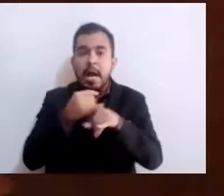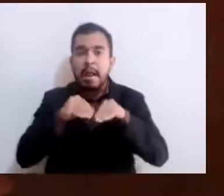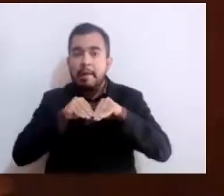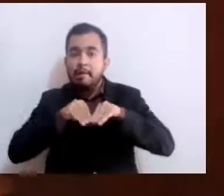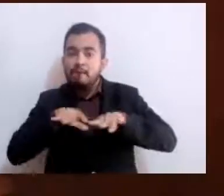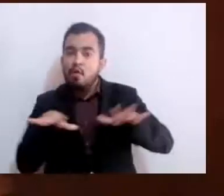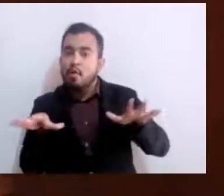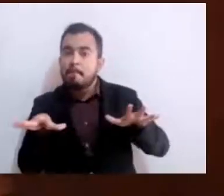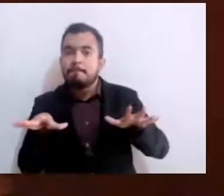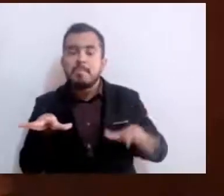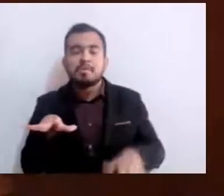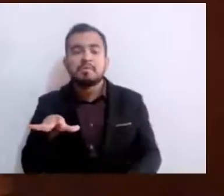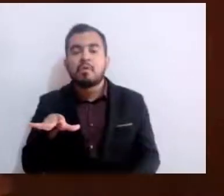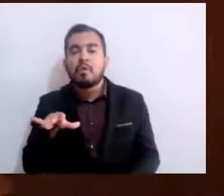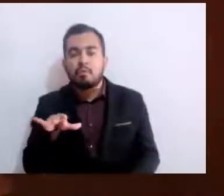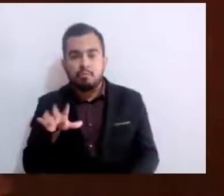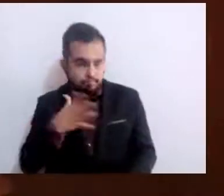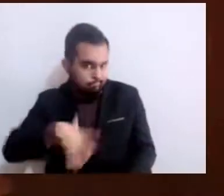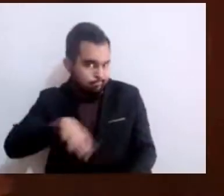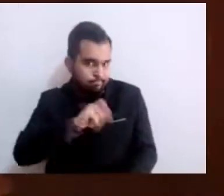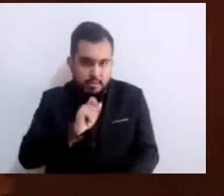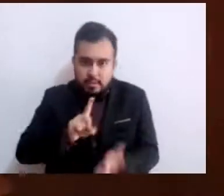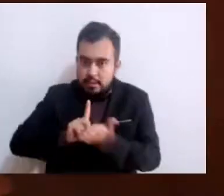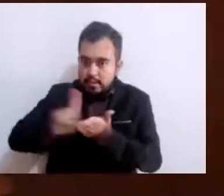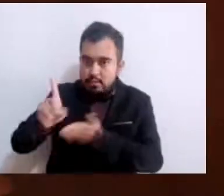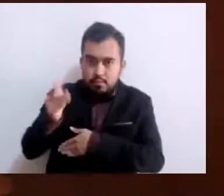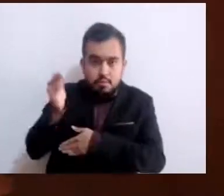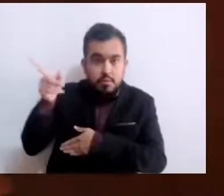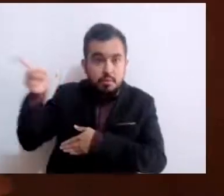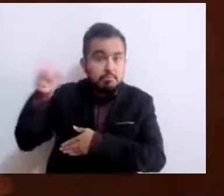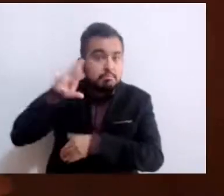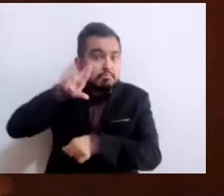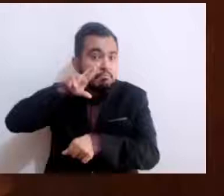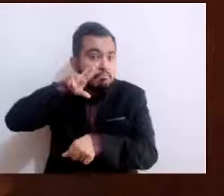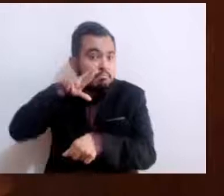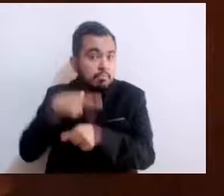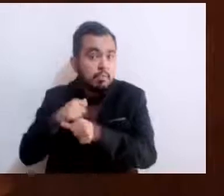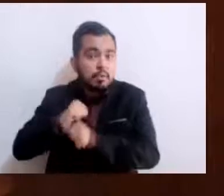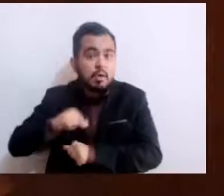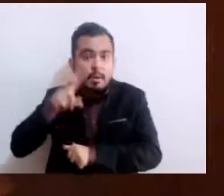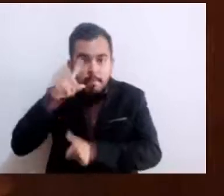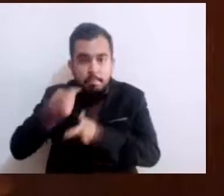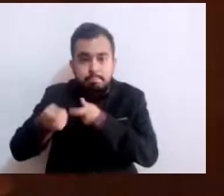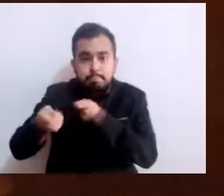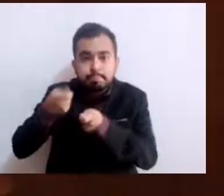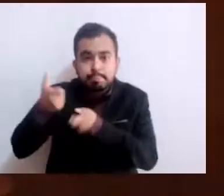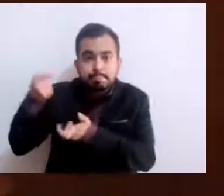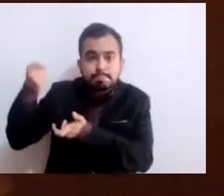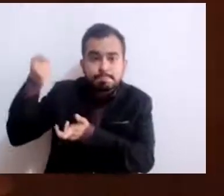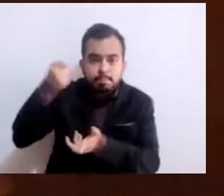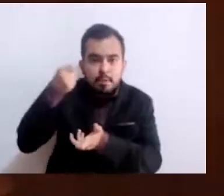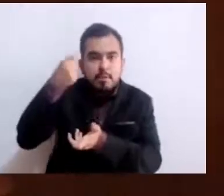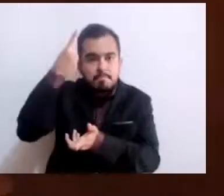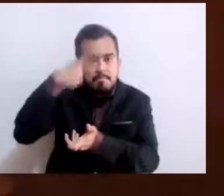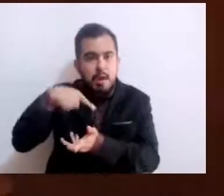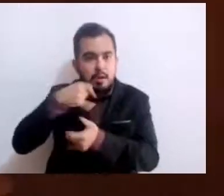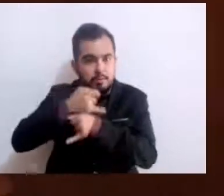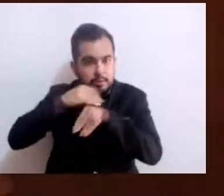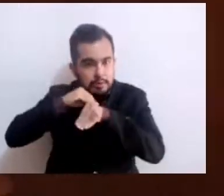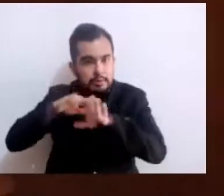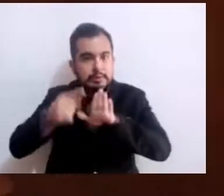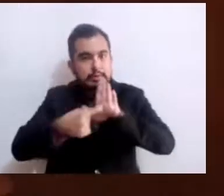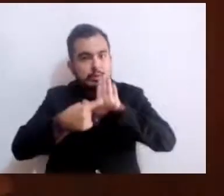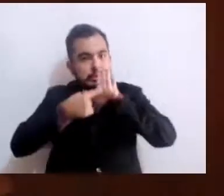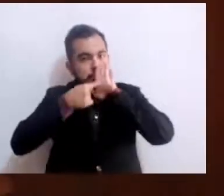pedir y que ellos como responsables del manejo de recursos públicos a entregarla y ser transparentes. Por eso